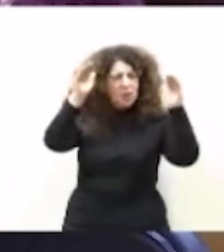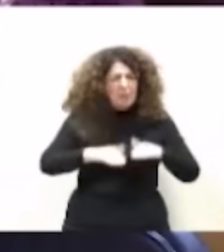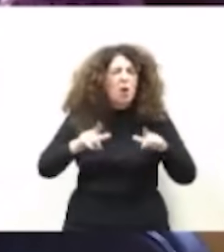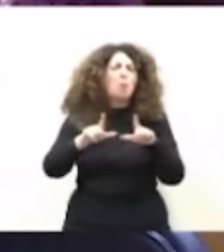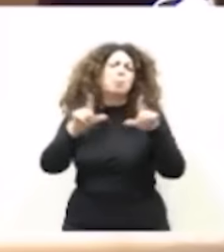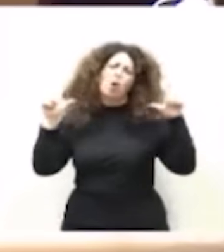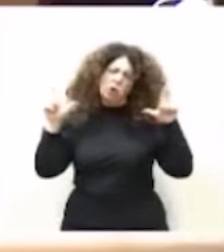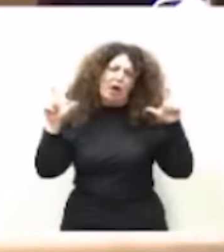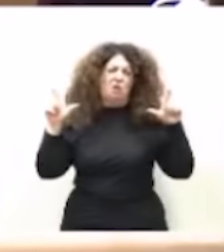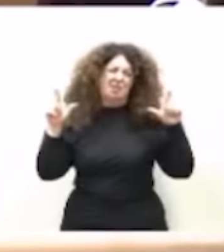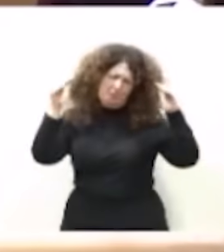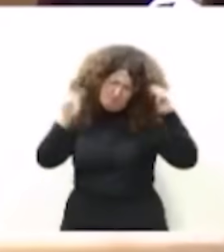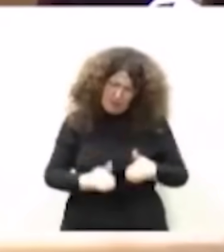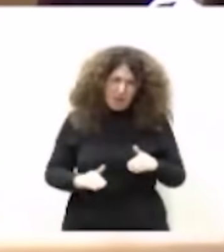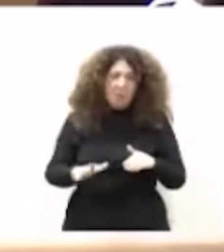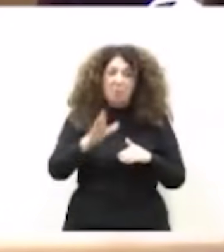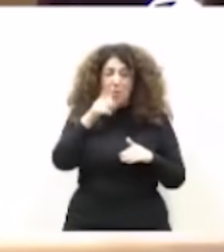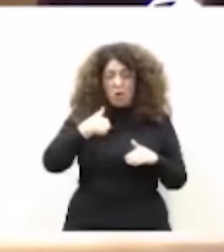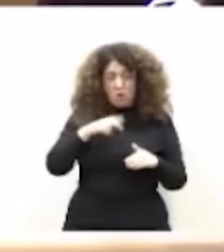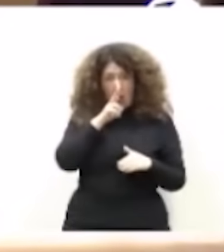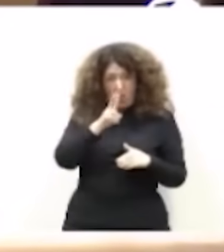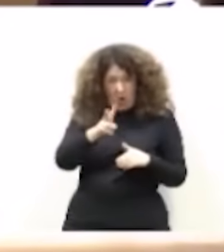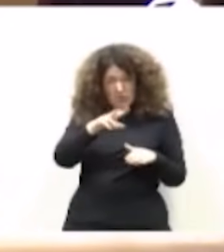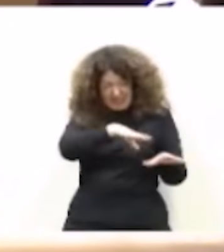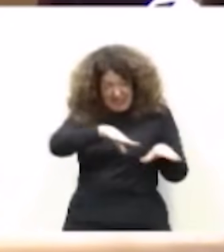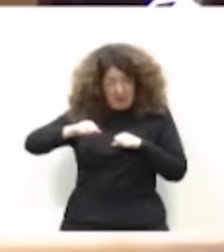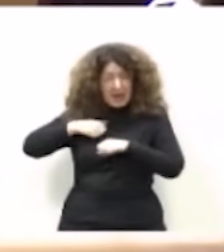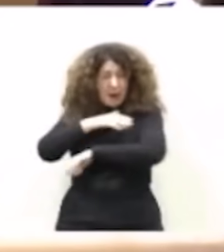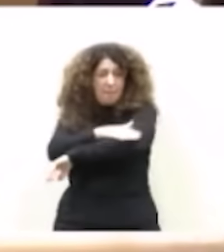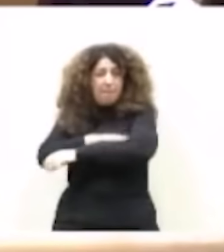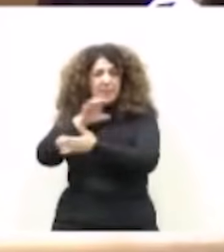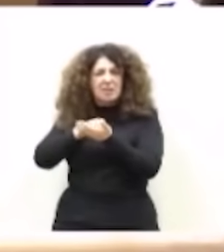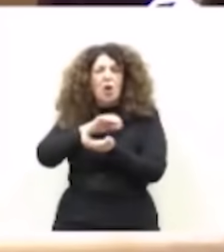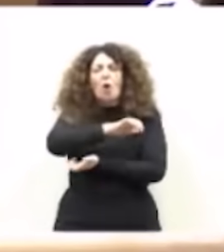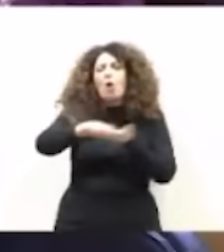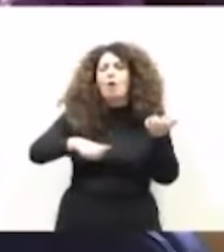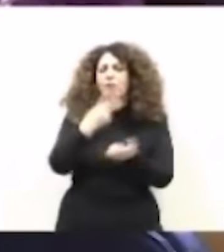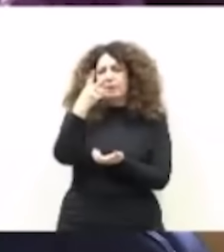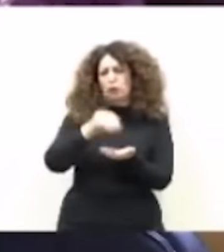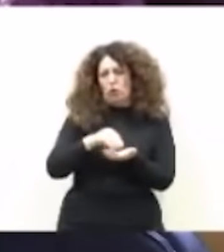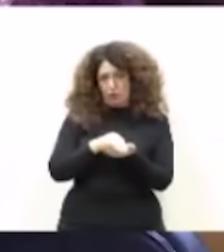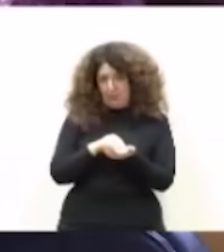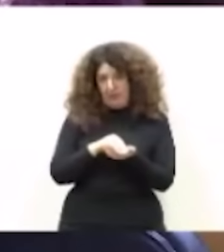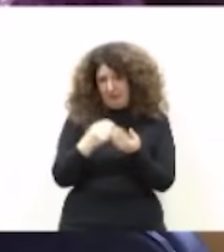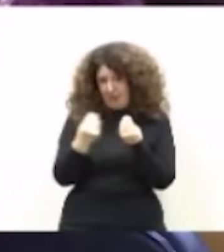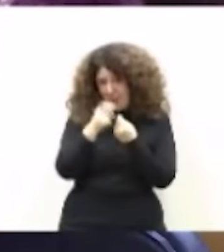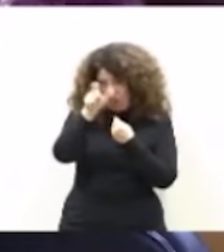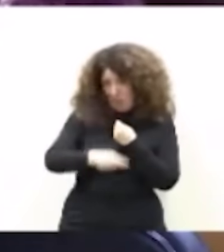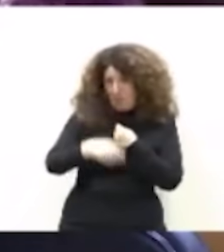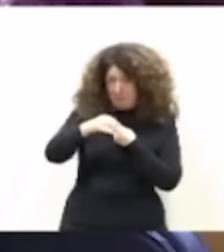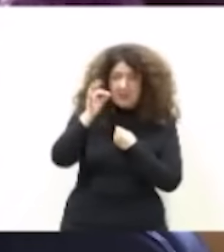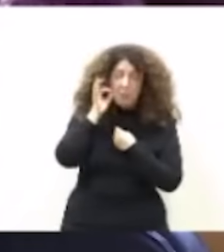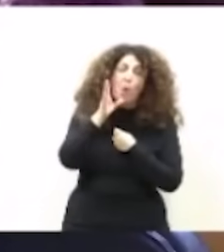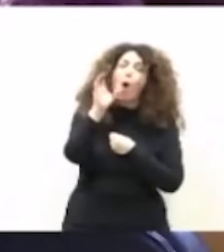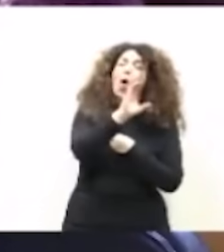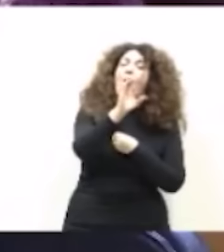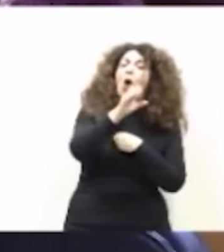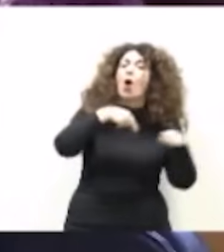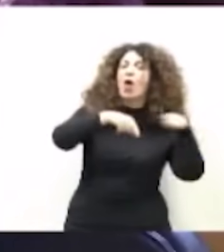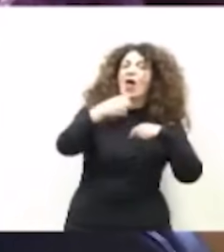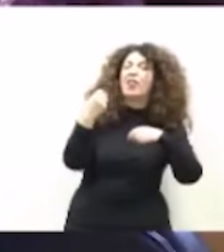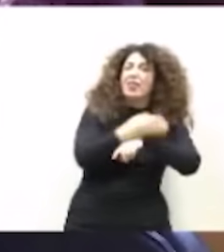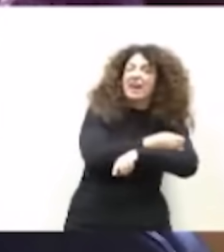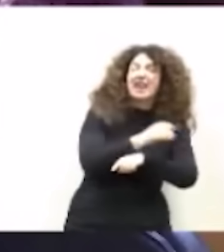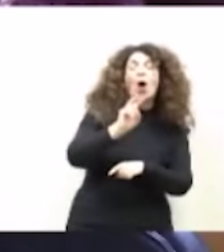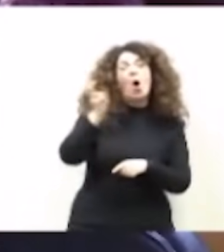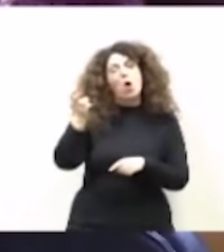protagonismo. Porque mire, en 2 semanas que llevo en el ministerio he tenido 2 conflictos con ella. Uno por las cercanías y el otro porque no le invité a